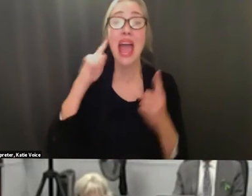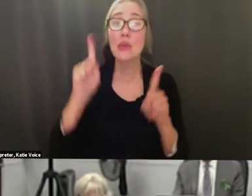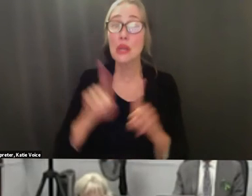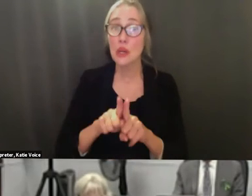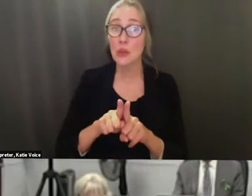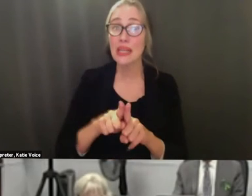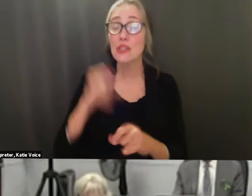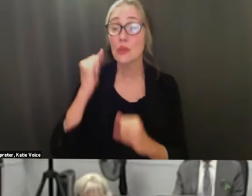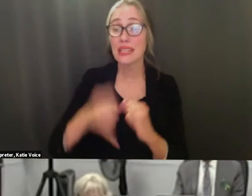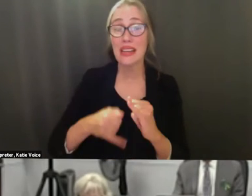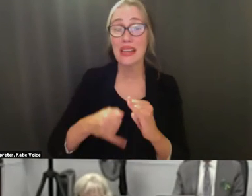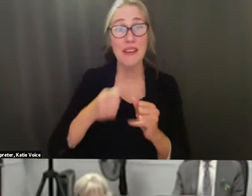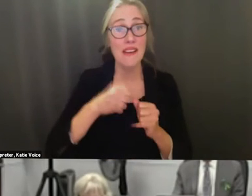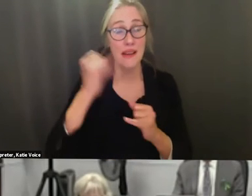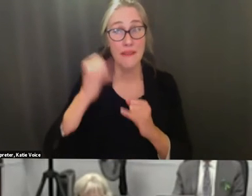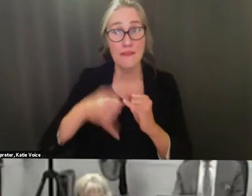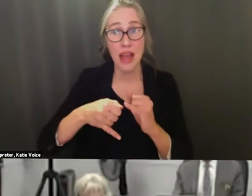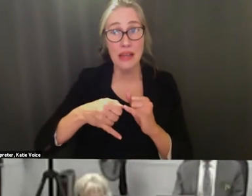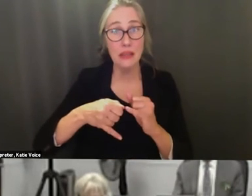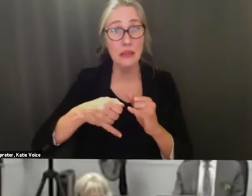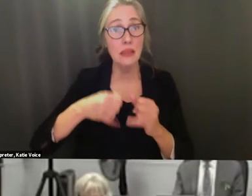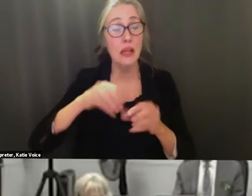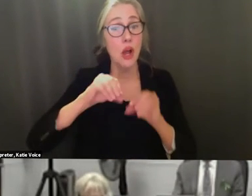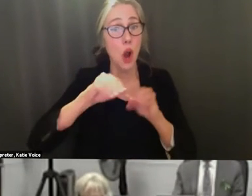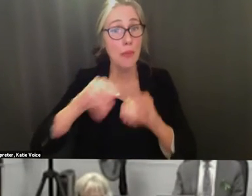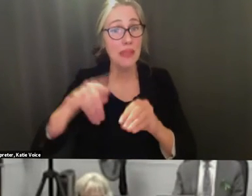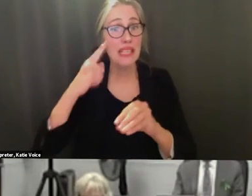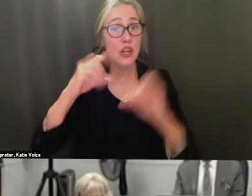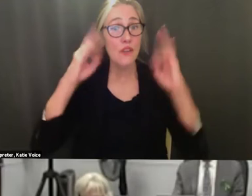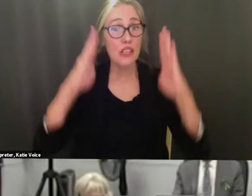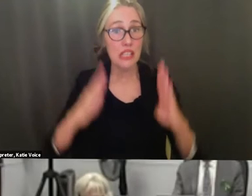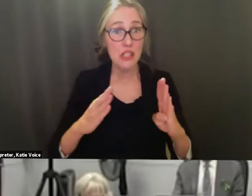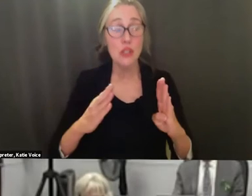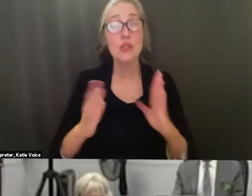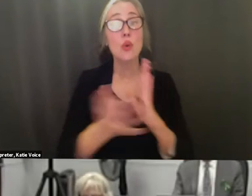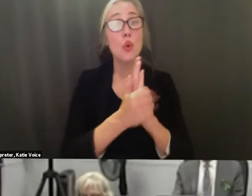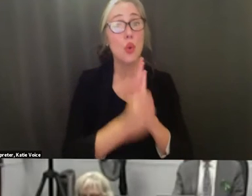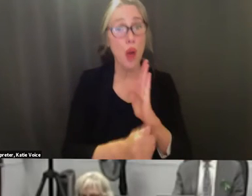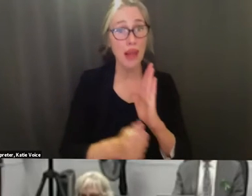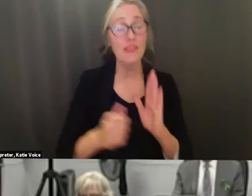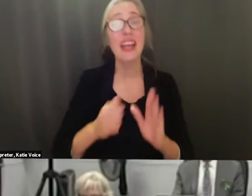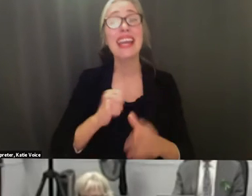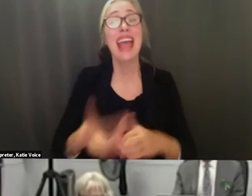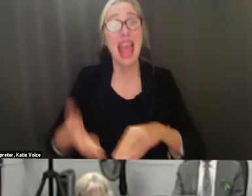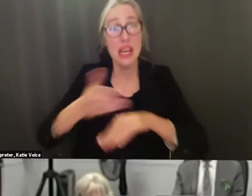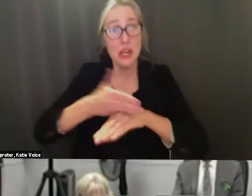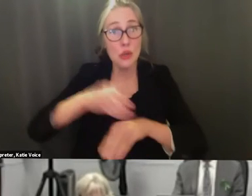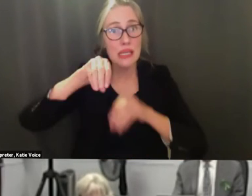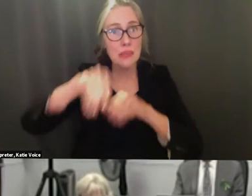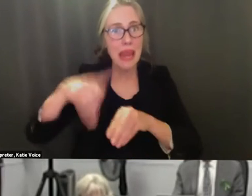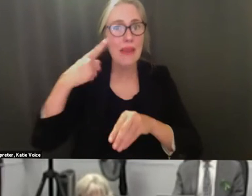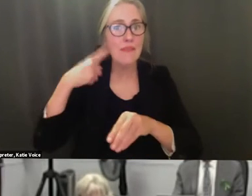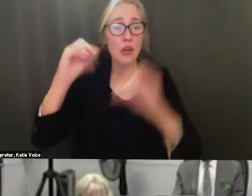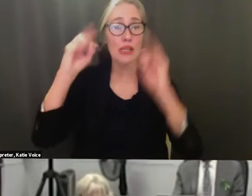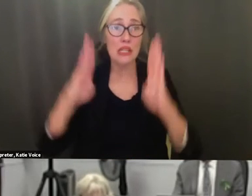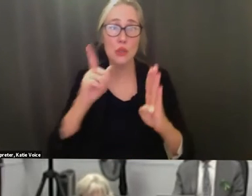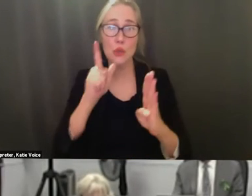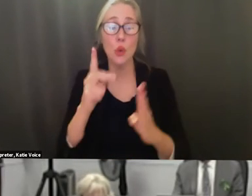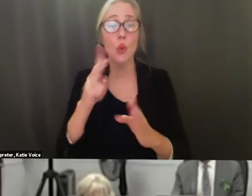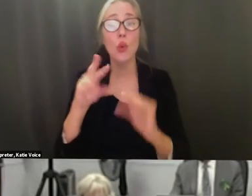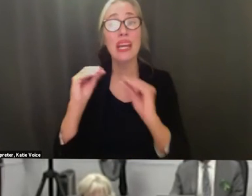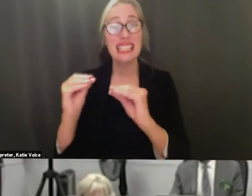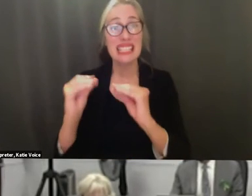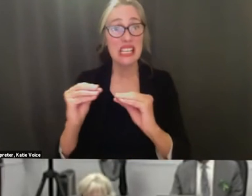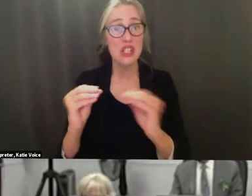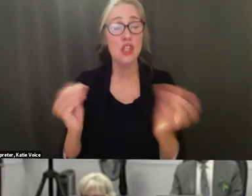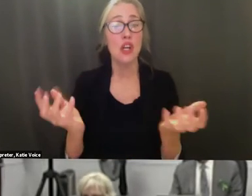maestros e incrementar el estipendio para aquellos maestros que enseñan clases en conjunto. Y con esto, con gusto respondo